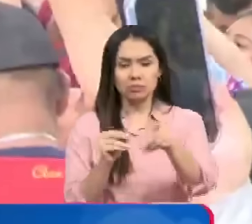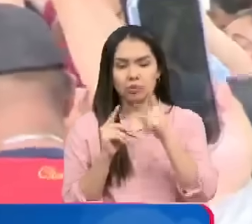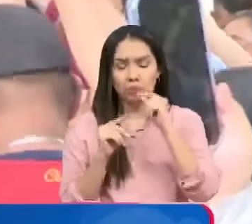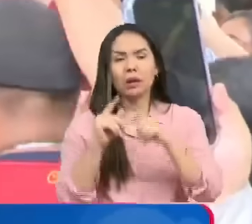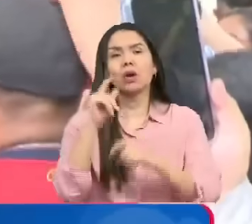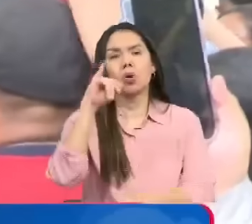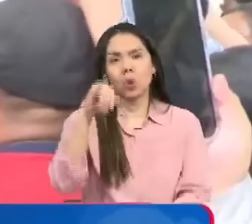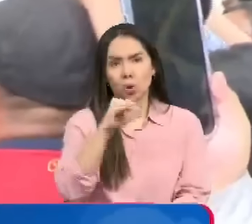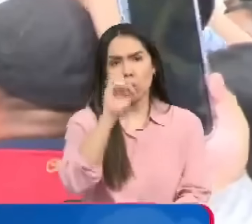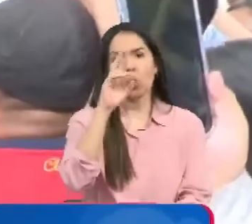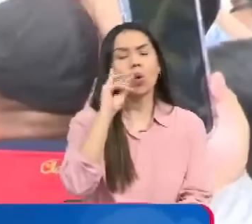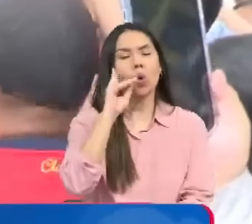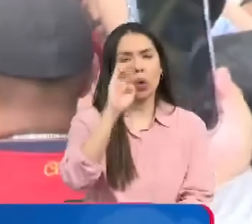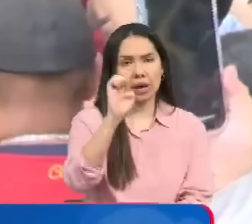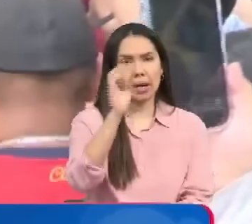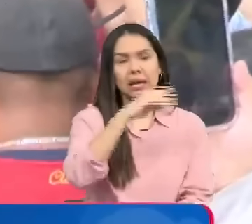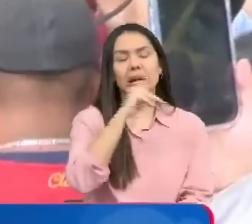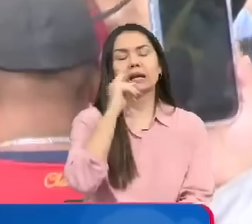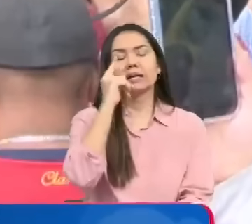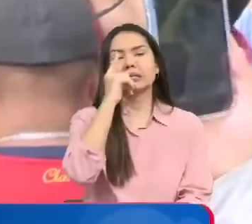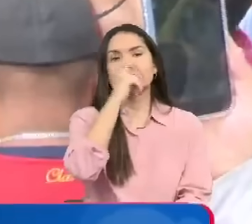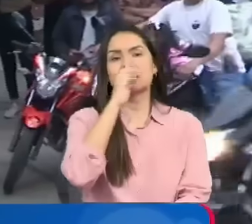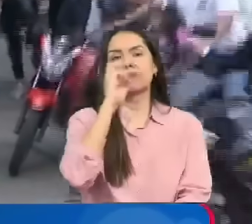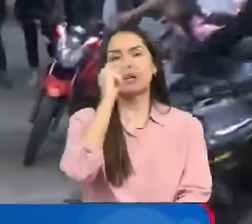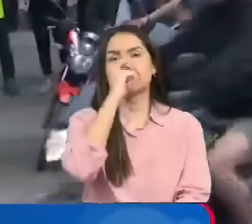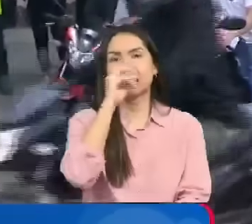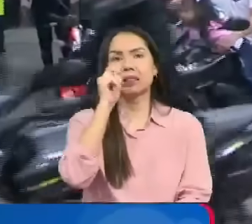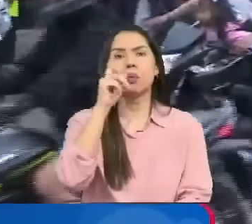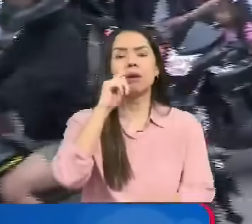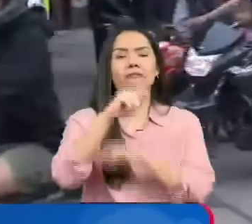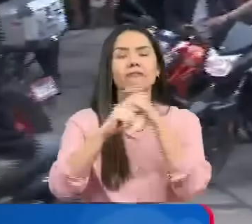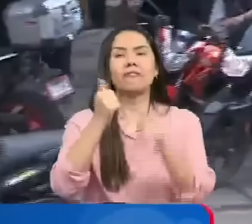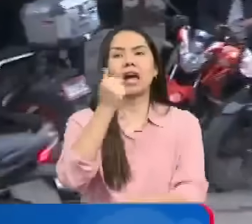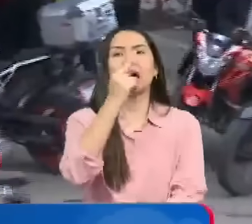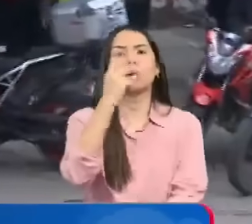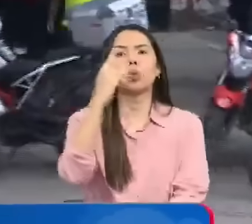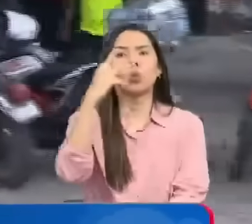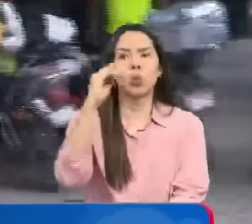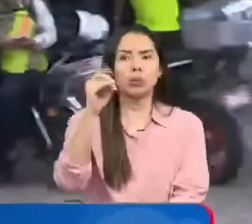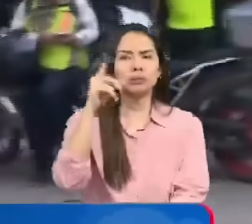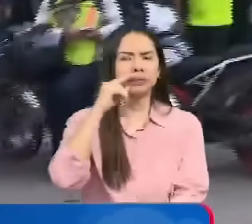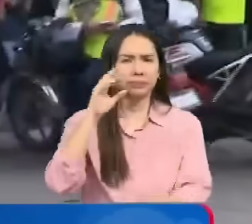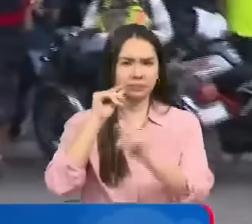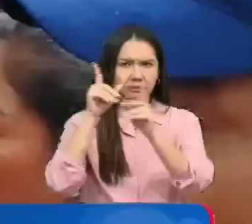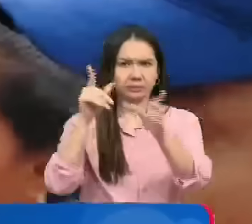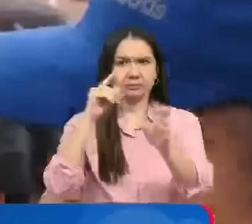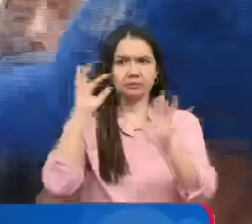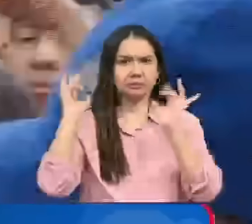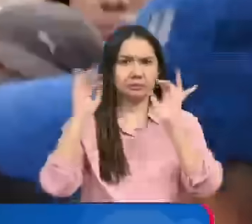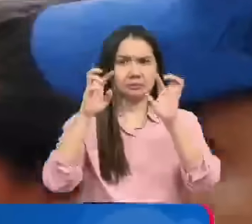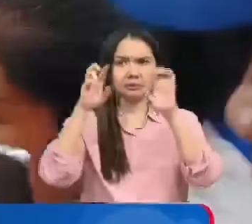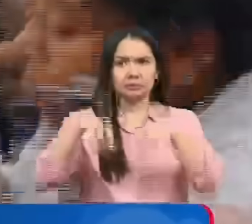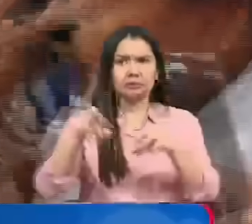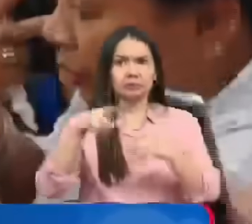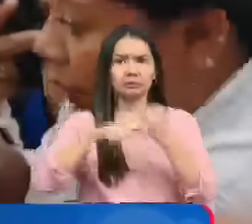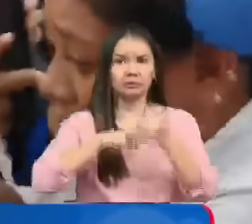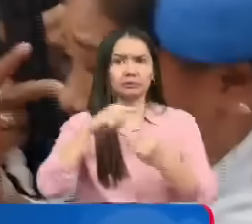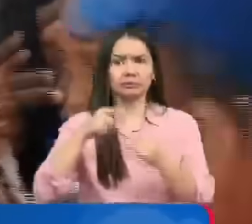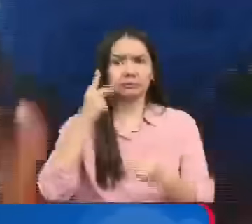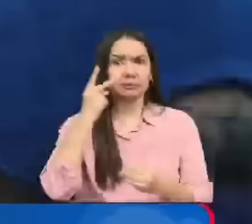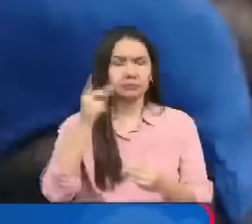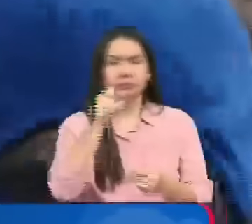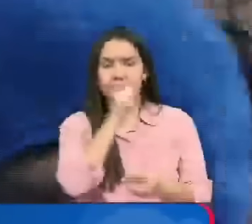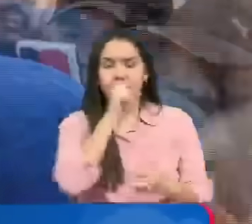a Jorge Sebastián Pop, mejor conocido como Farruko Pop. Al lugar se hicieron presentes familiares y amigos del cantante.